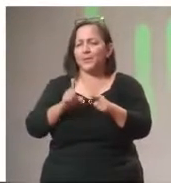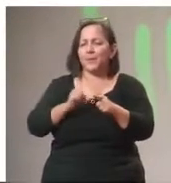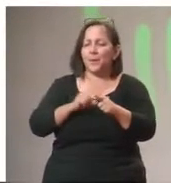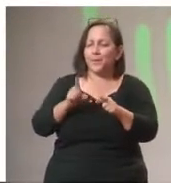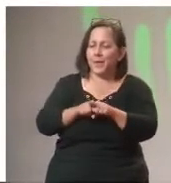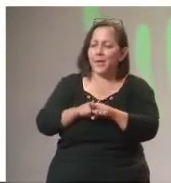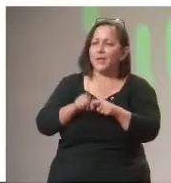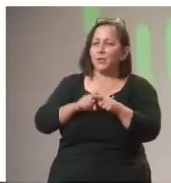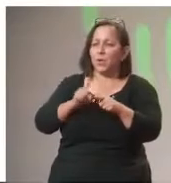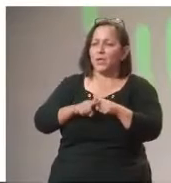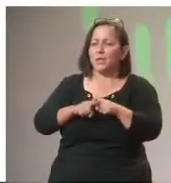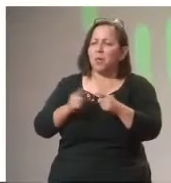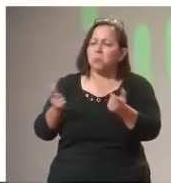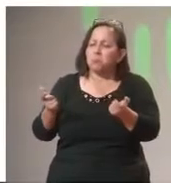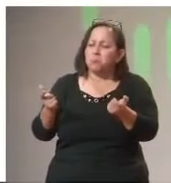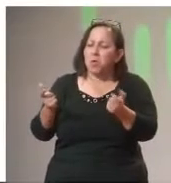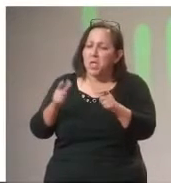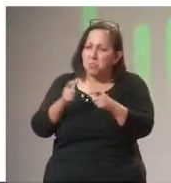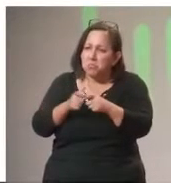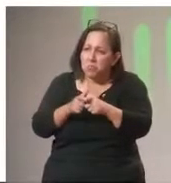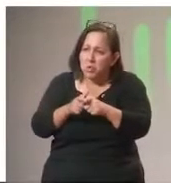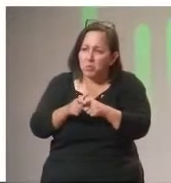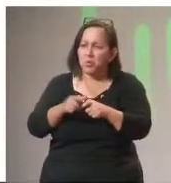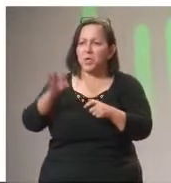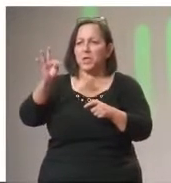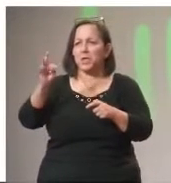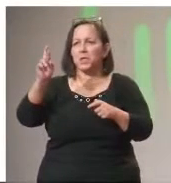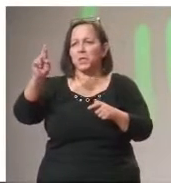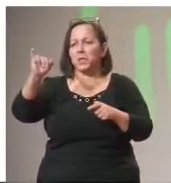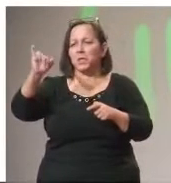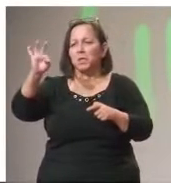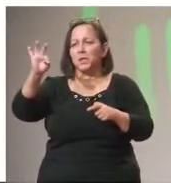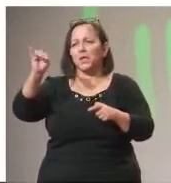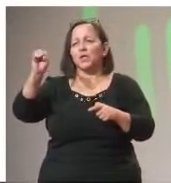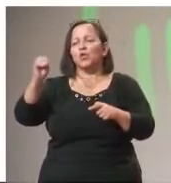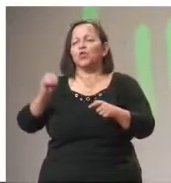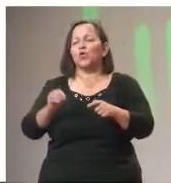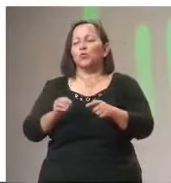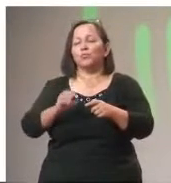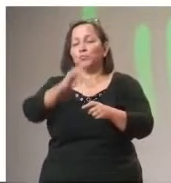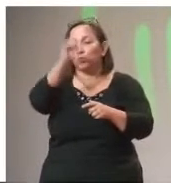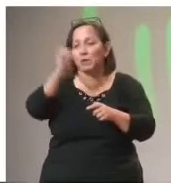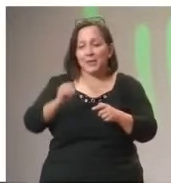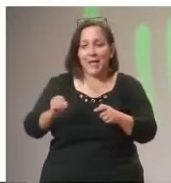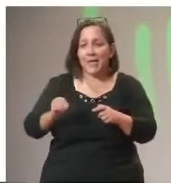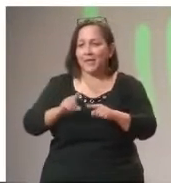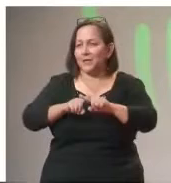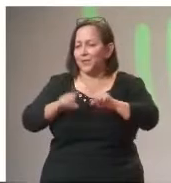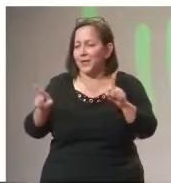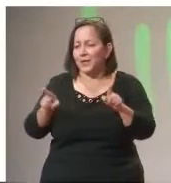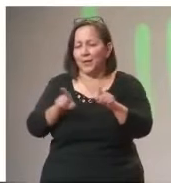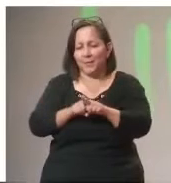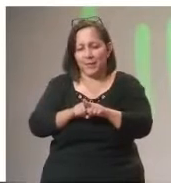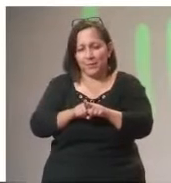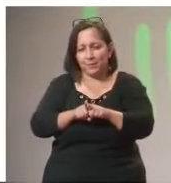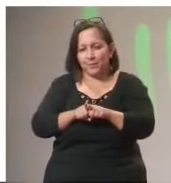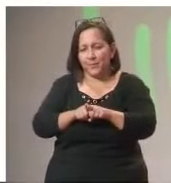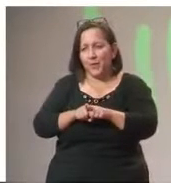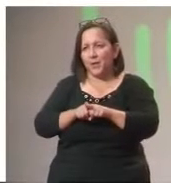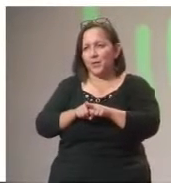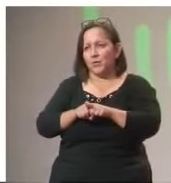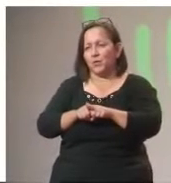tiempo, siempre son composiciones isotópicas distintas. Son las aguas del Colima inferior y el Colima